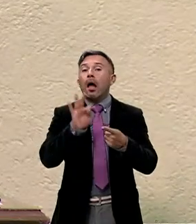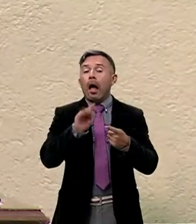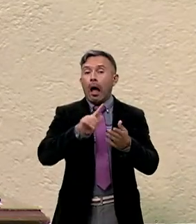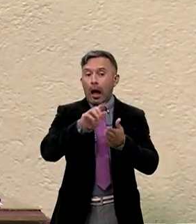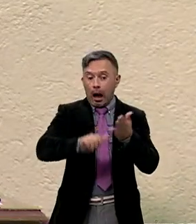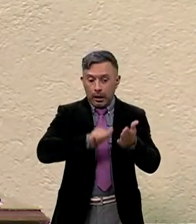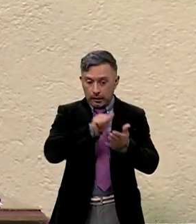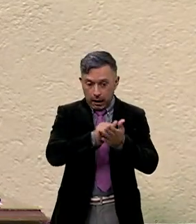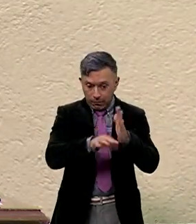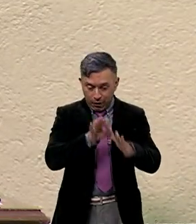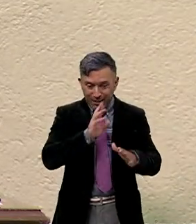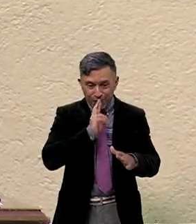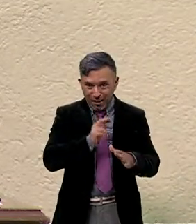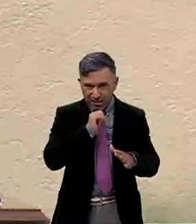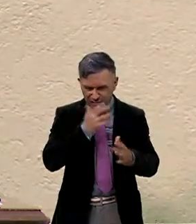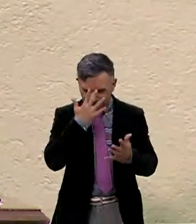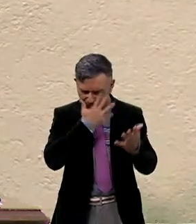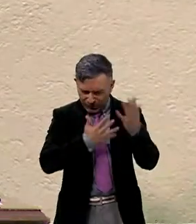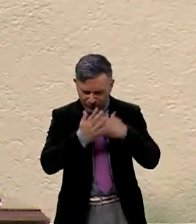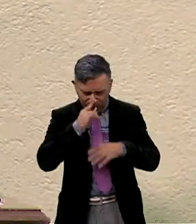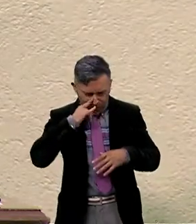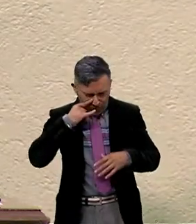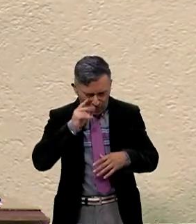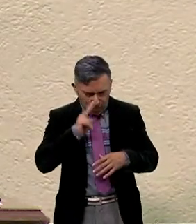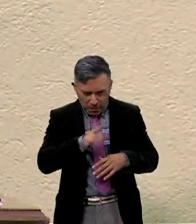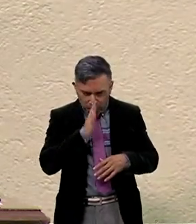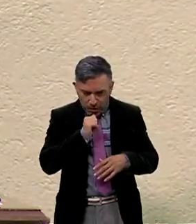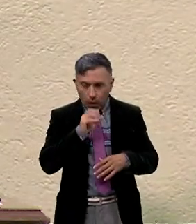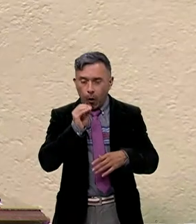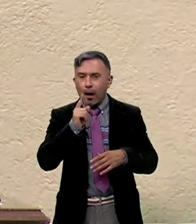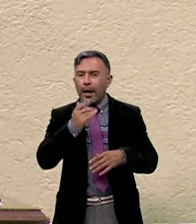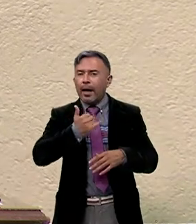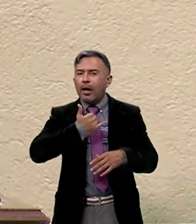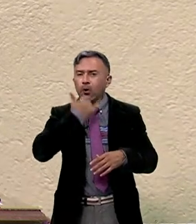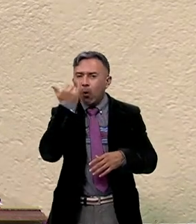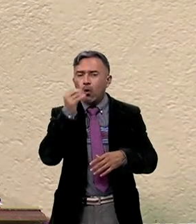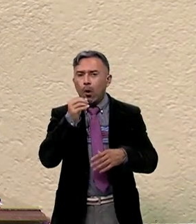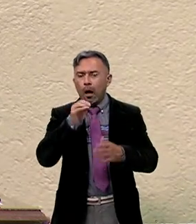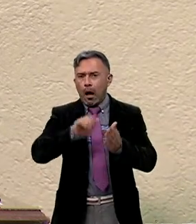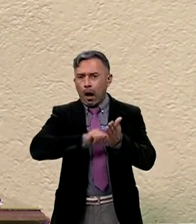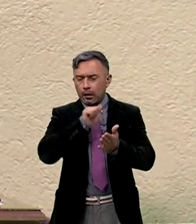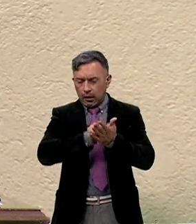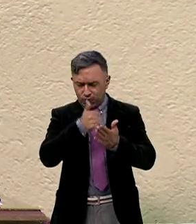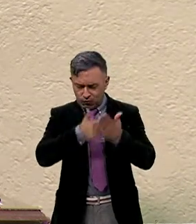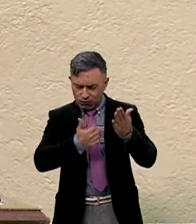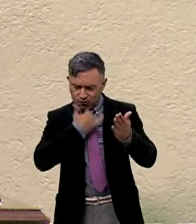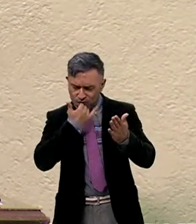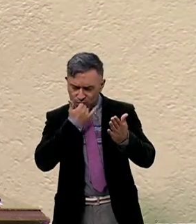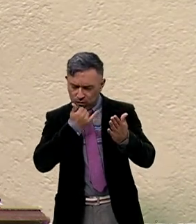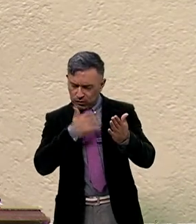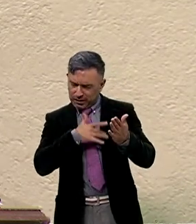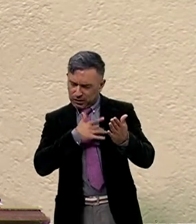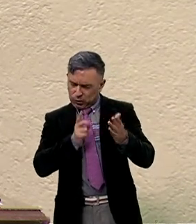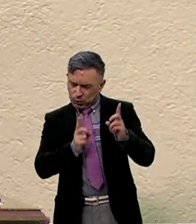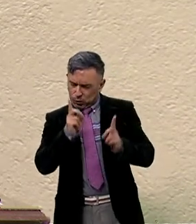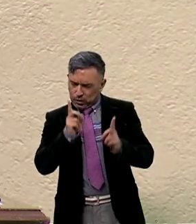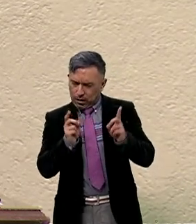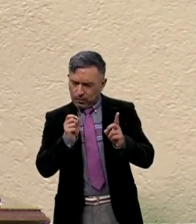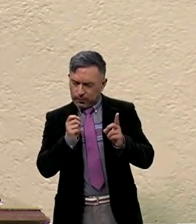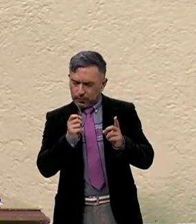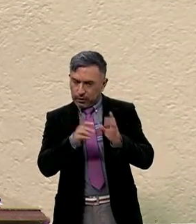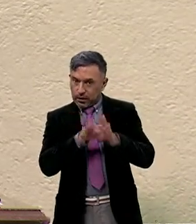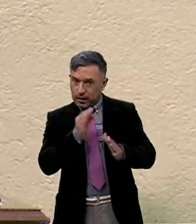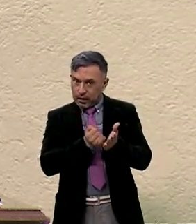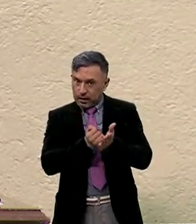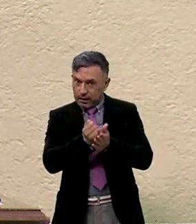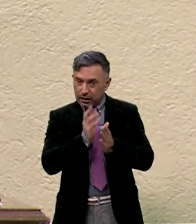legibles se detecten errores o alteraciones evidentes en las actas que generan dudas fundadas sobre los resultados que